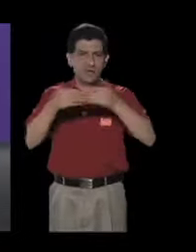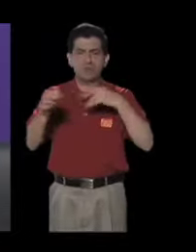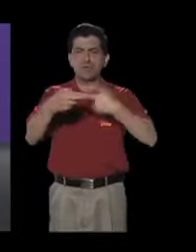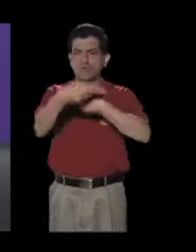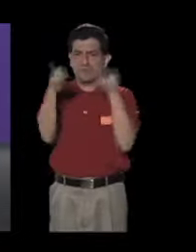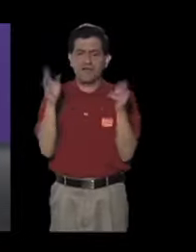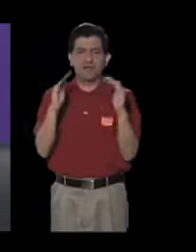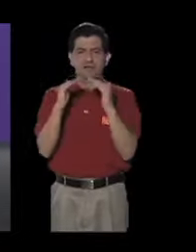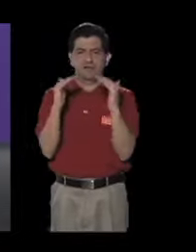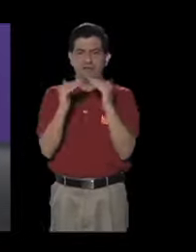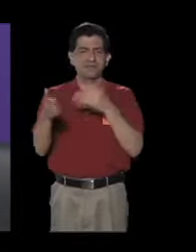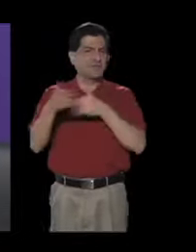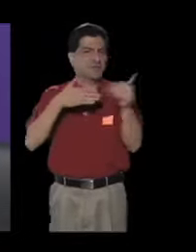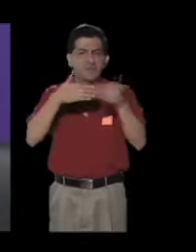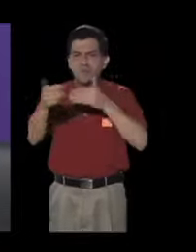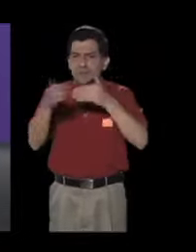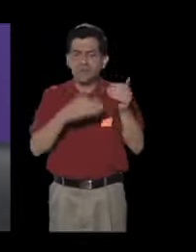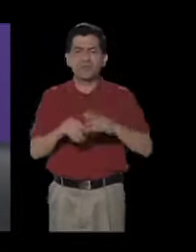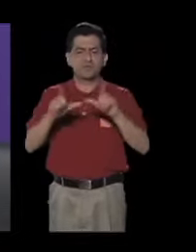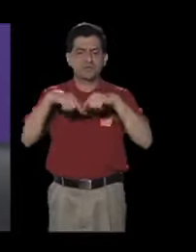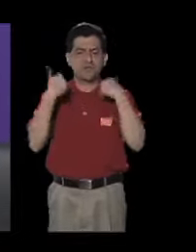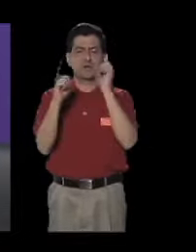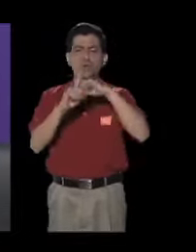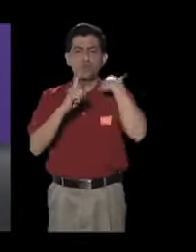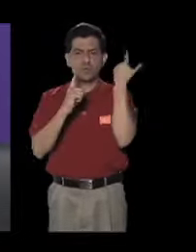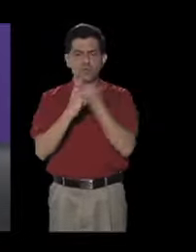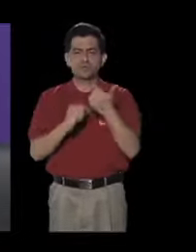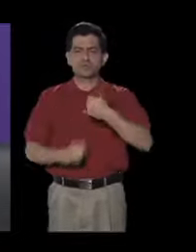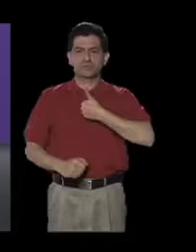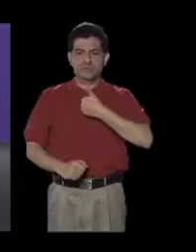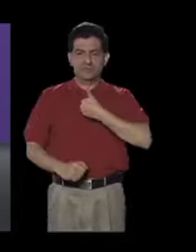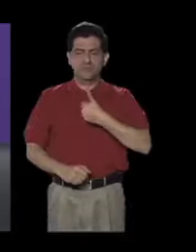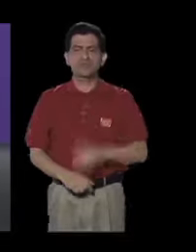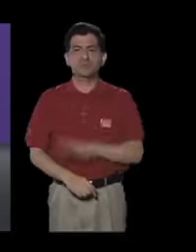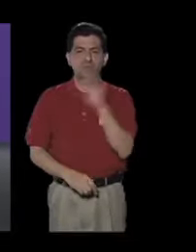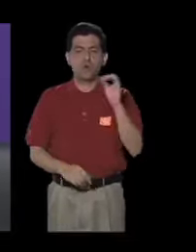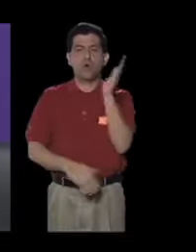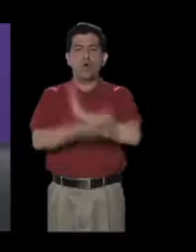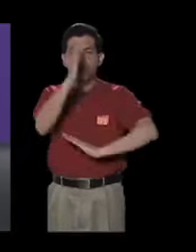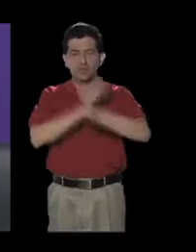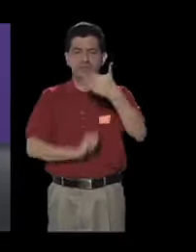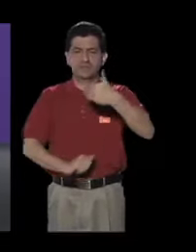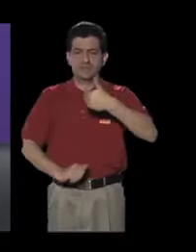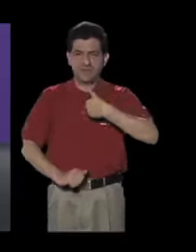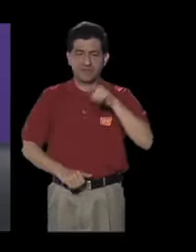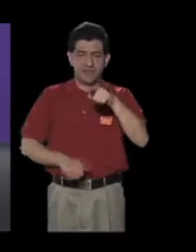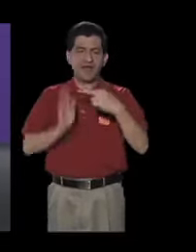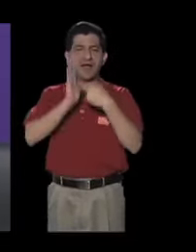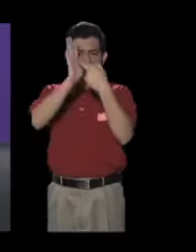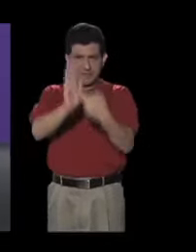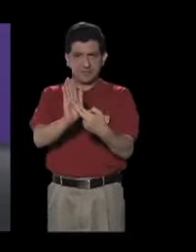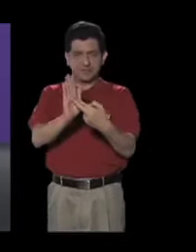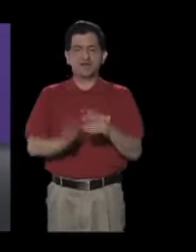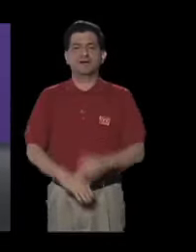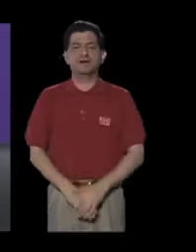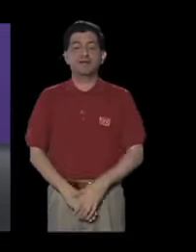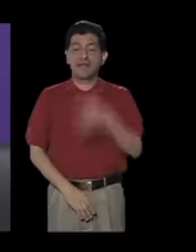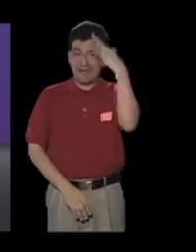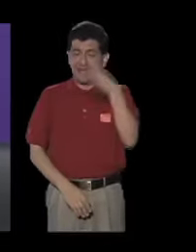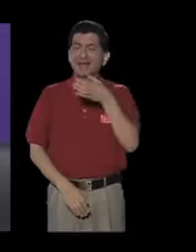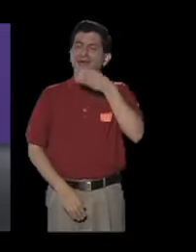región en la que viva, independientemente del grupo social al que pertenezca, independientemente del tipo de discapacidad que represente. Entonces creo que esas